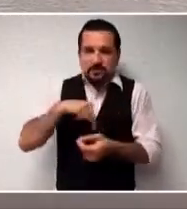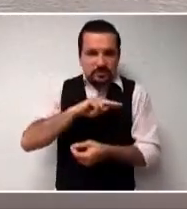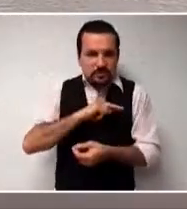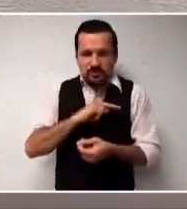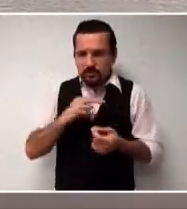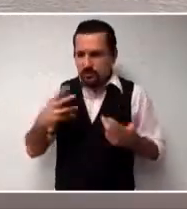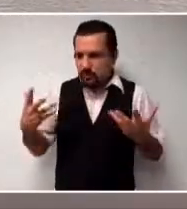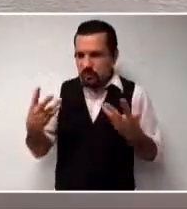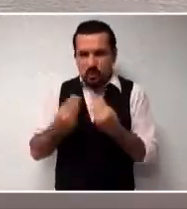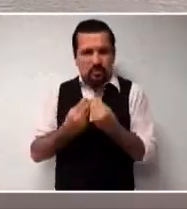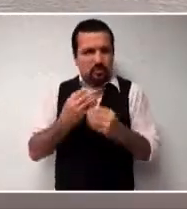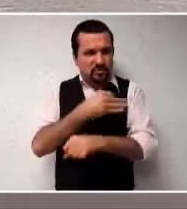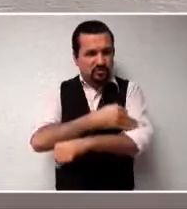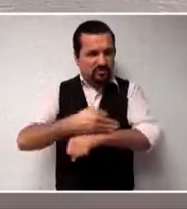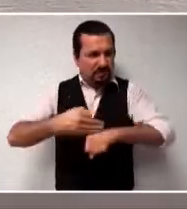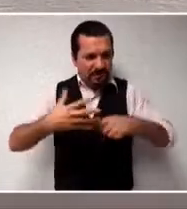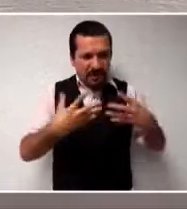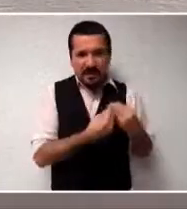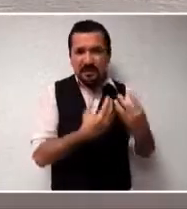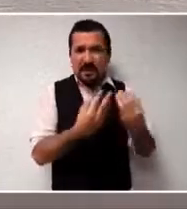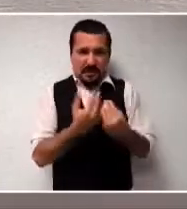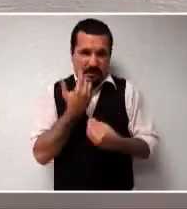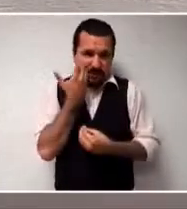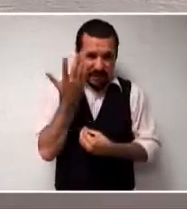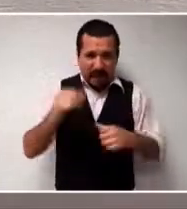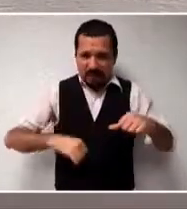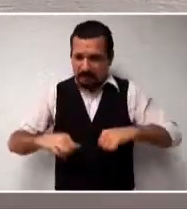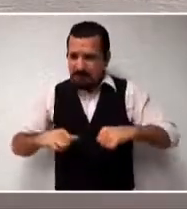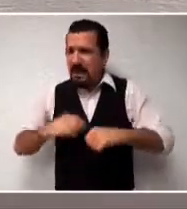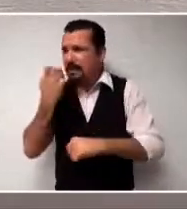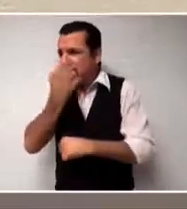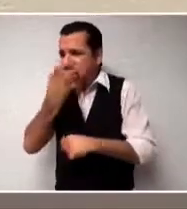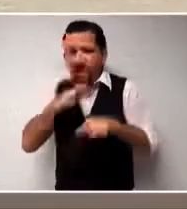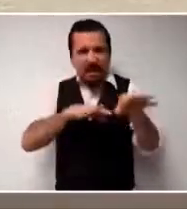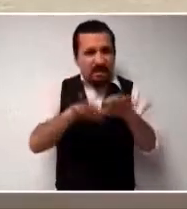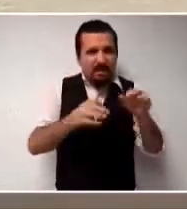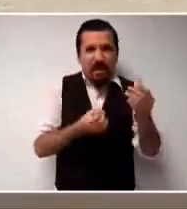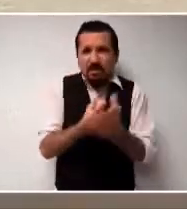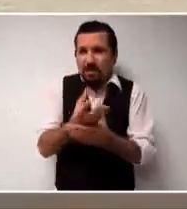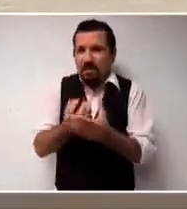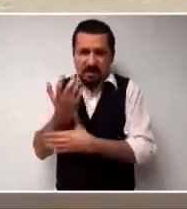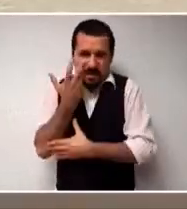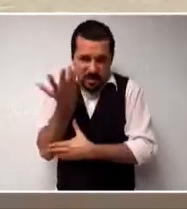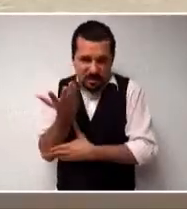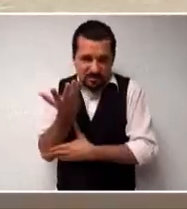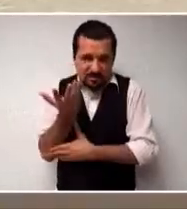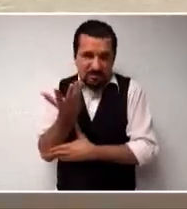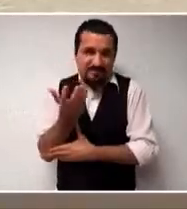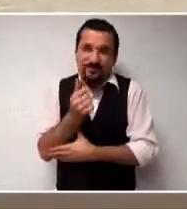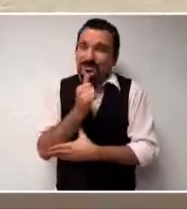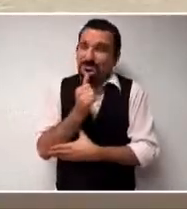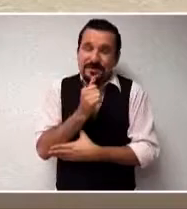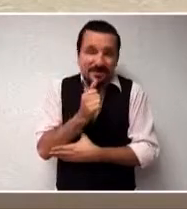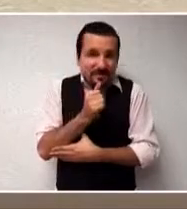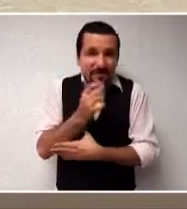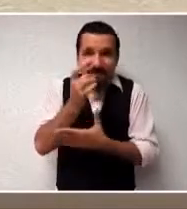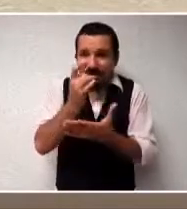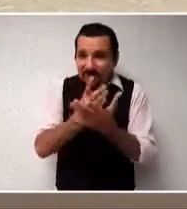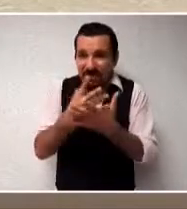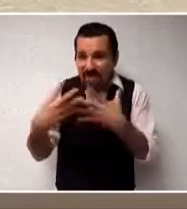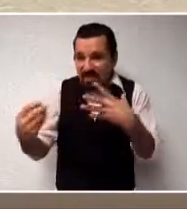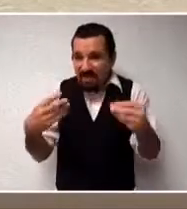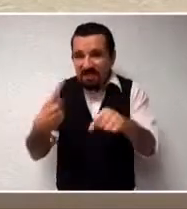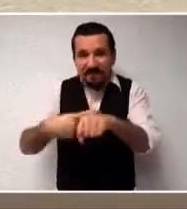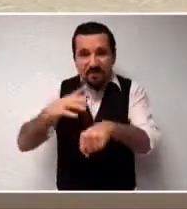todos en familia e iniciando nuestras actividades normales y la única manera de no propagar el virus